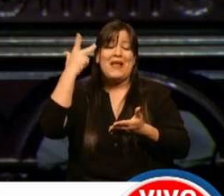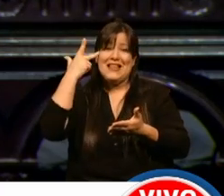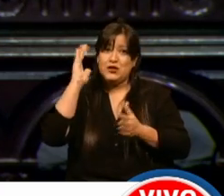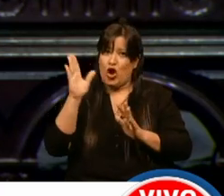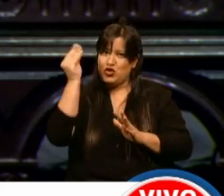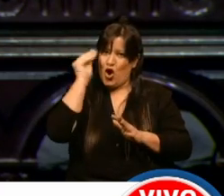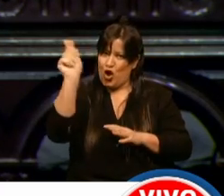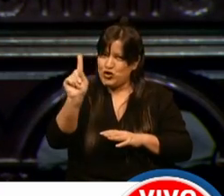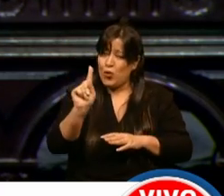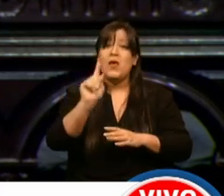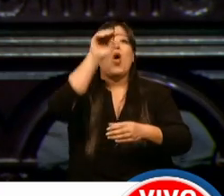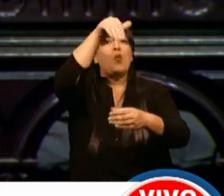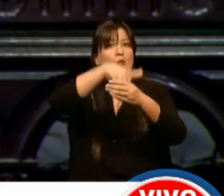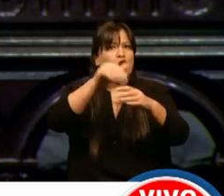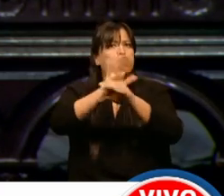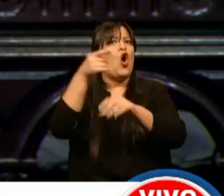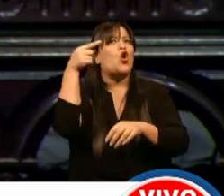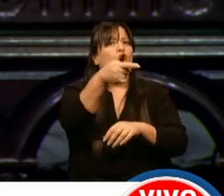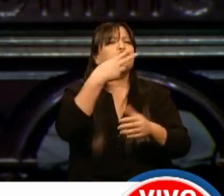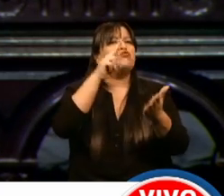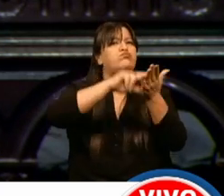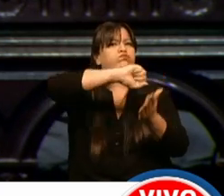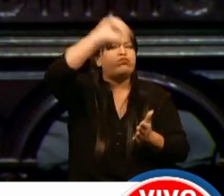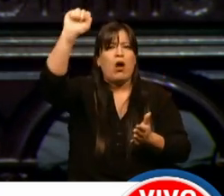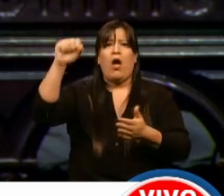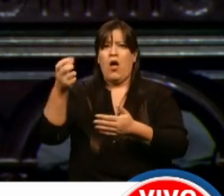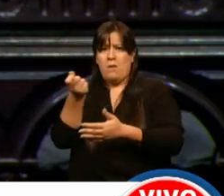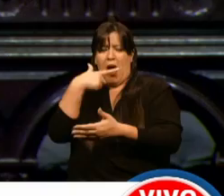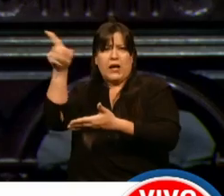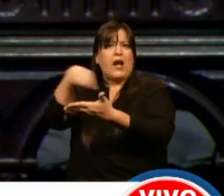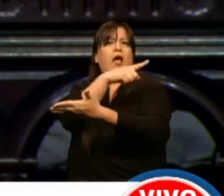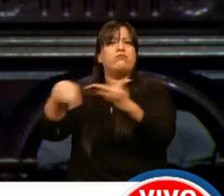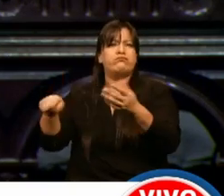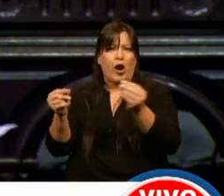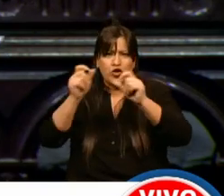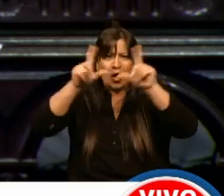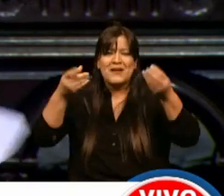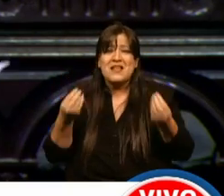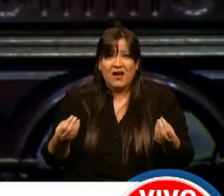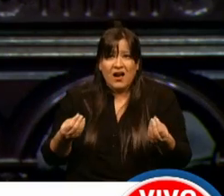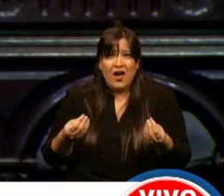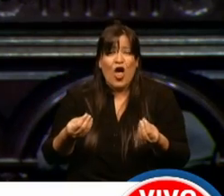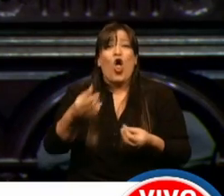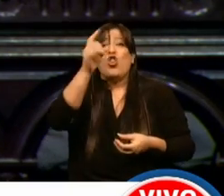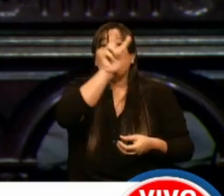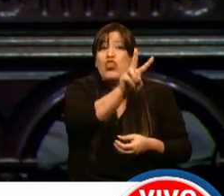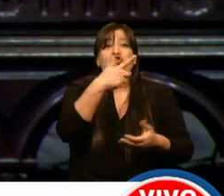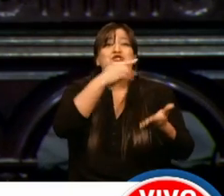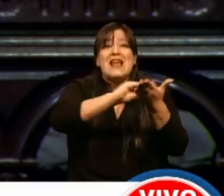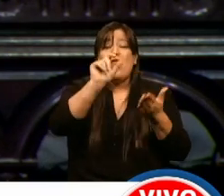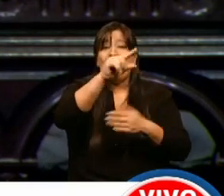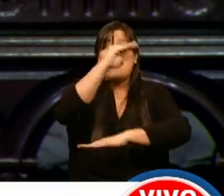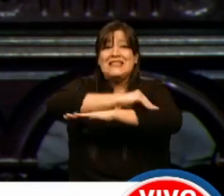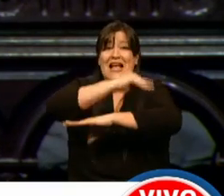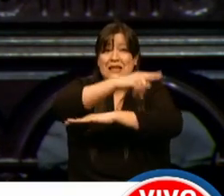olvidó vota en contra los tarifazos más escribe estás pero pues la sorpresa cuando uno mira los señores de santa cruz por ejemplo